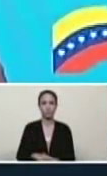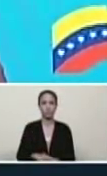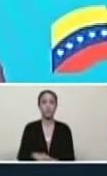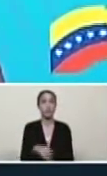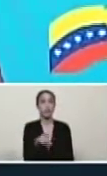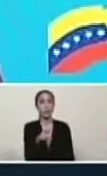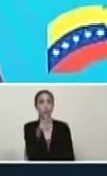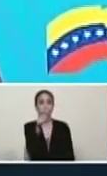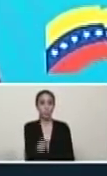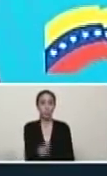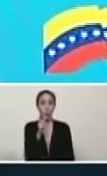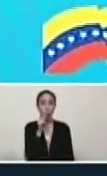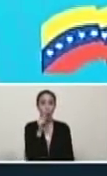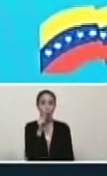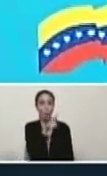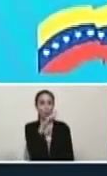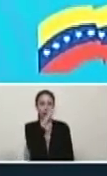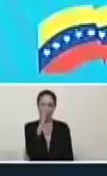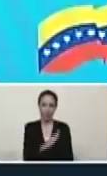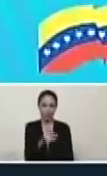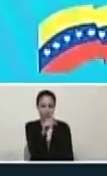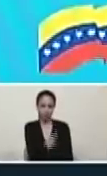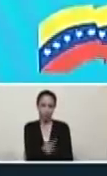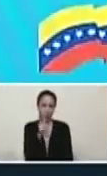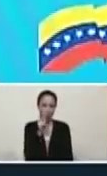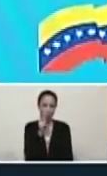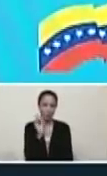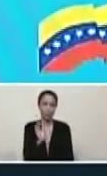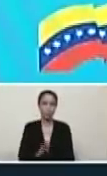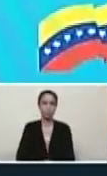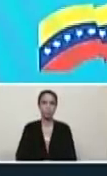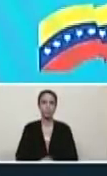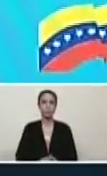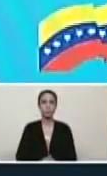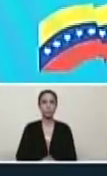el señor Bolsonaro desde Brasil